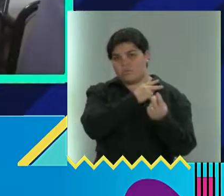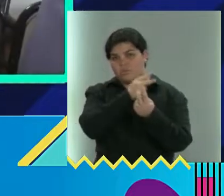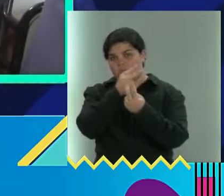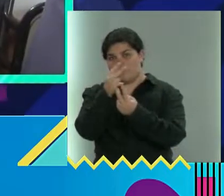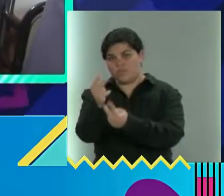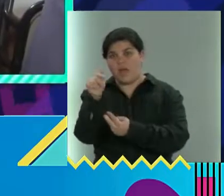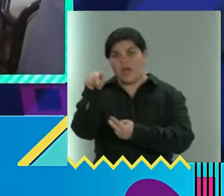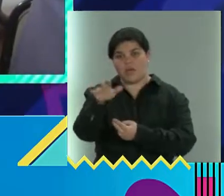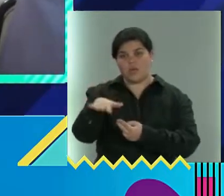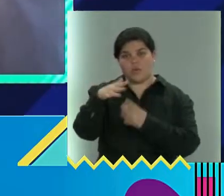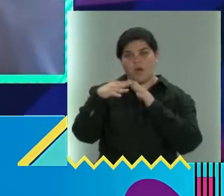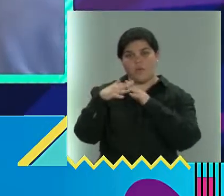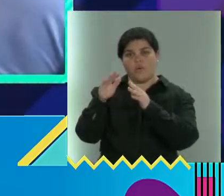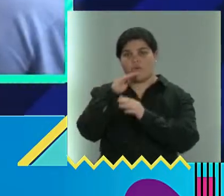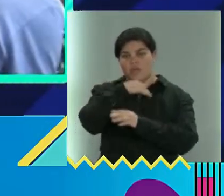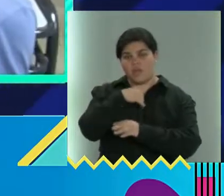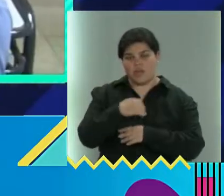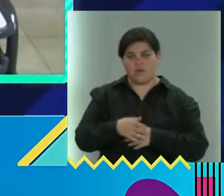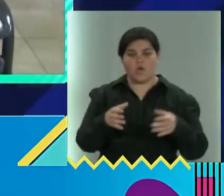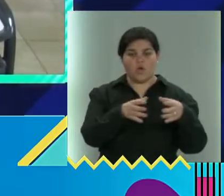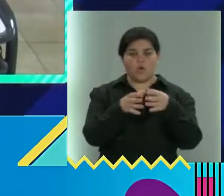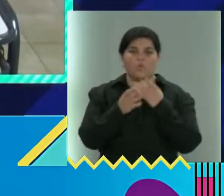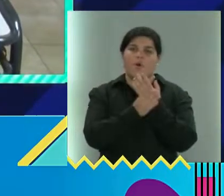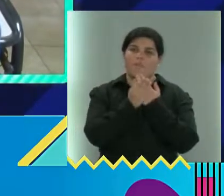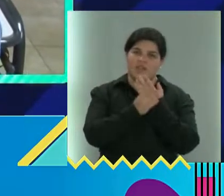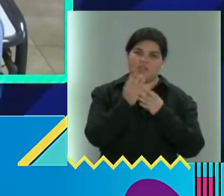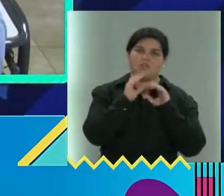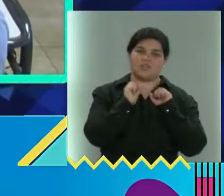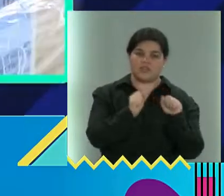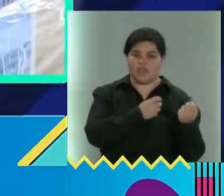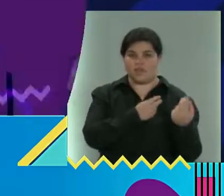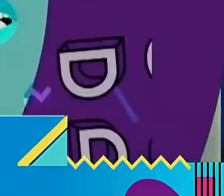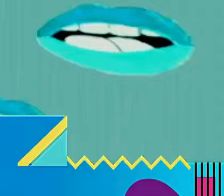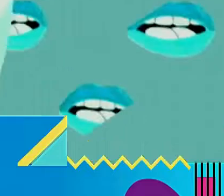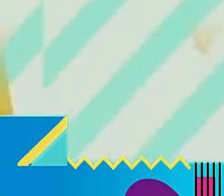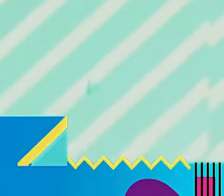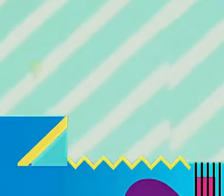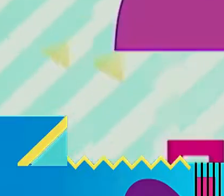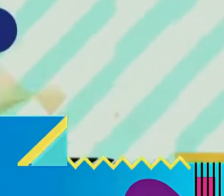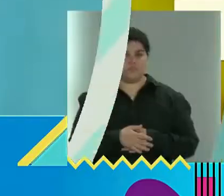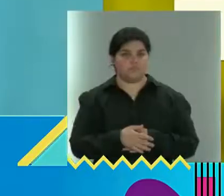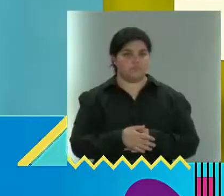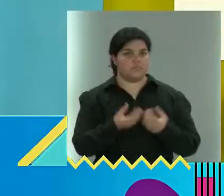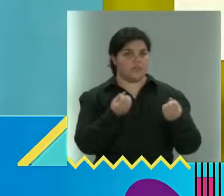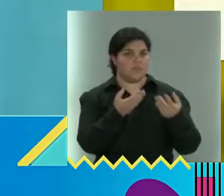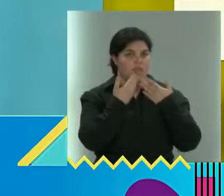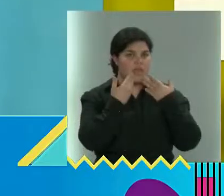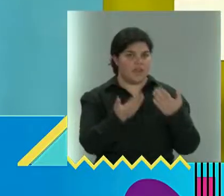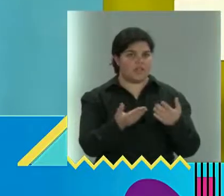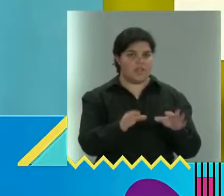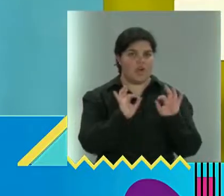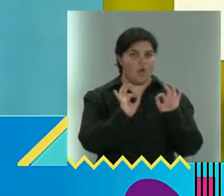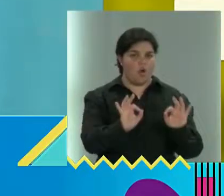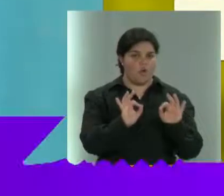bodega Zucardi parte de las comitivas de ministros y de secretarios. Perfecto, Virgi, muy completo tu panorama, te